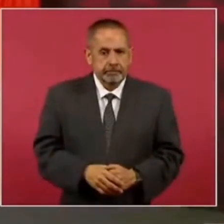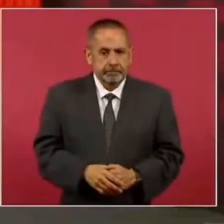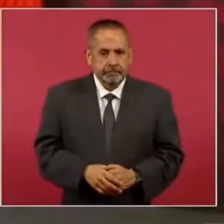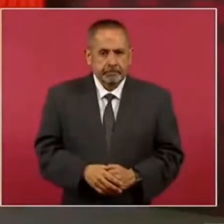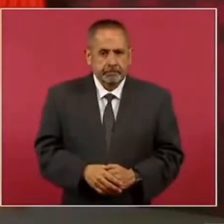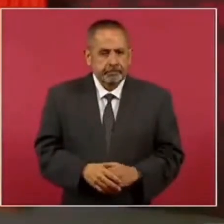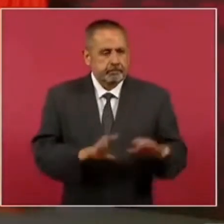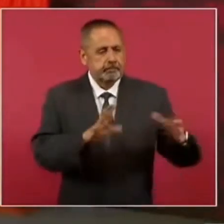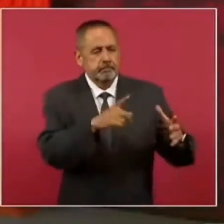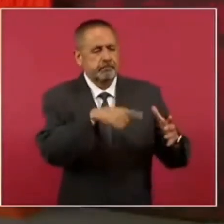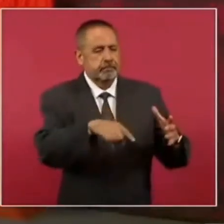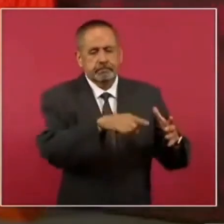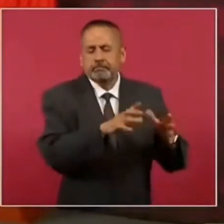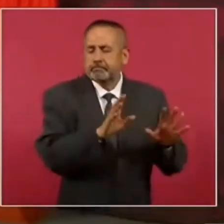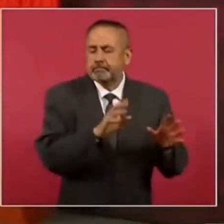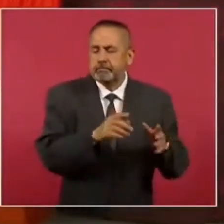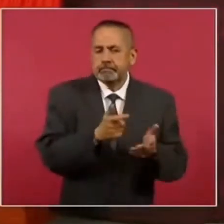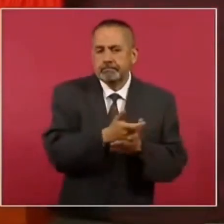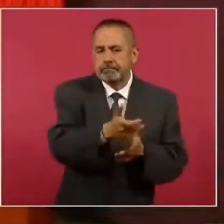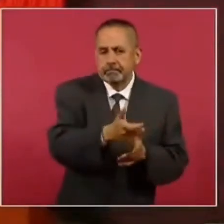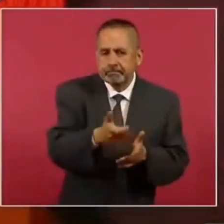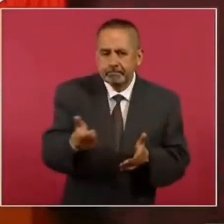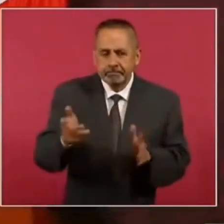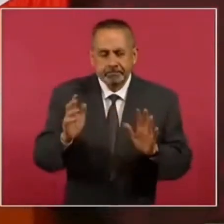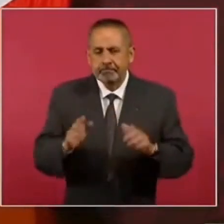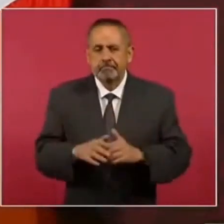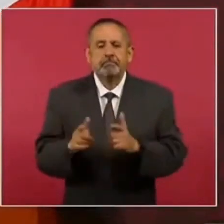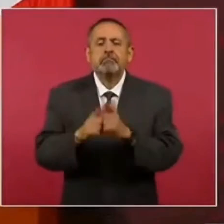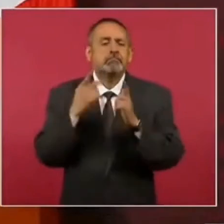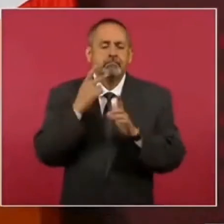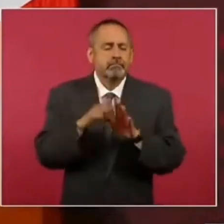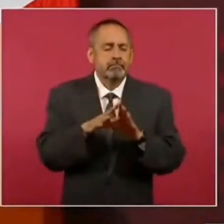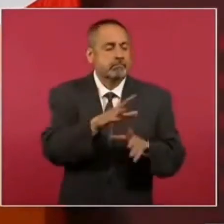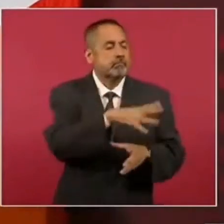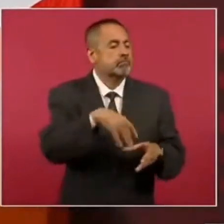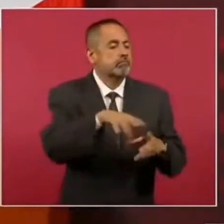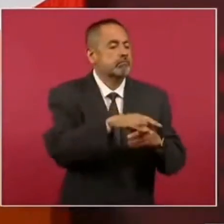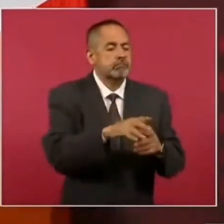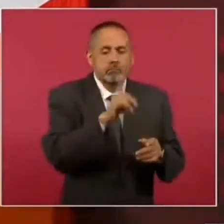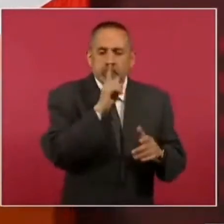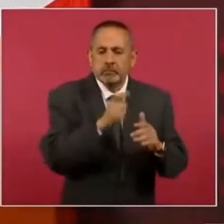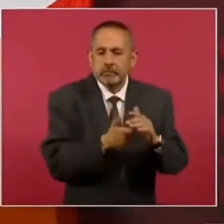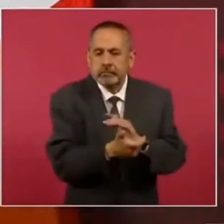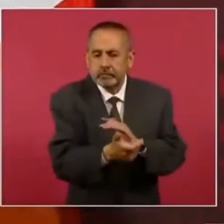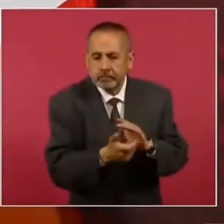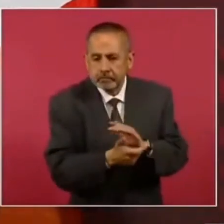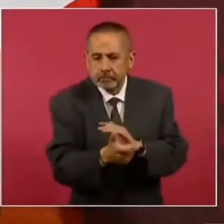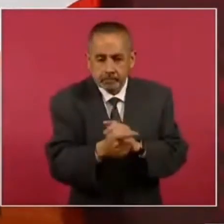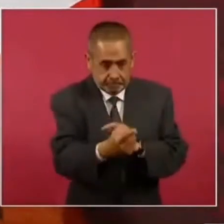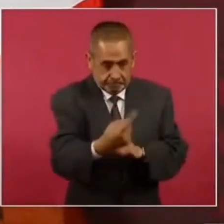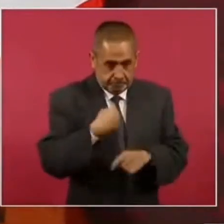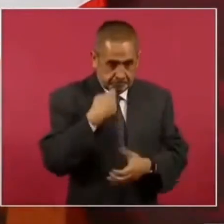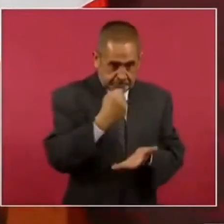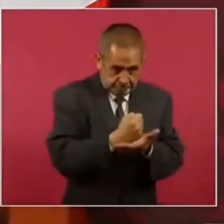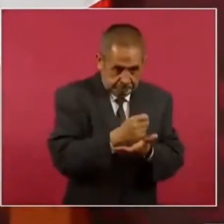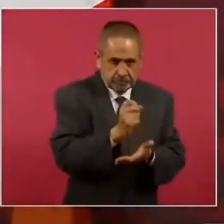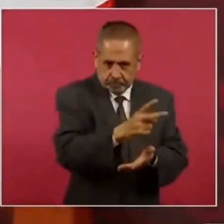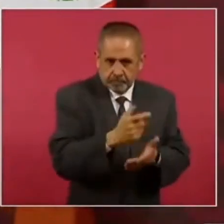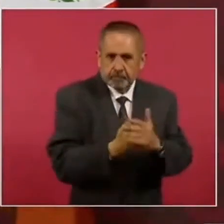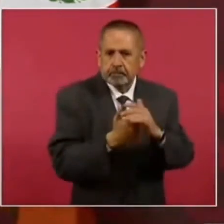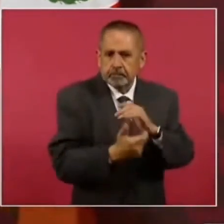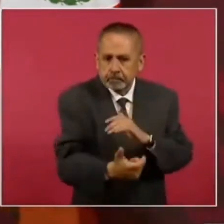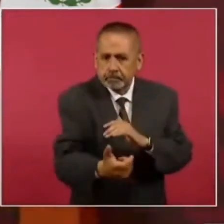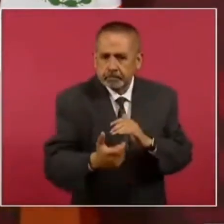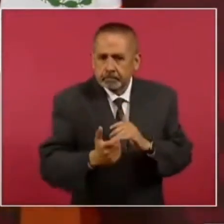bloque conservador, para no hablar de partidos. Los maiciaron.